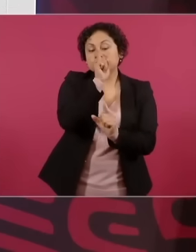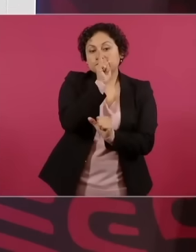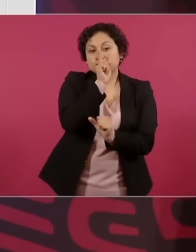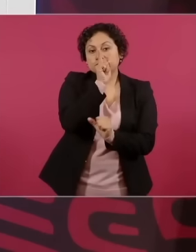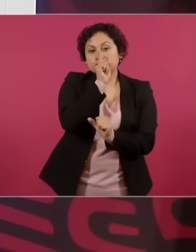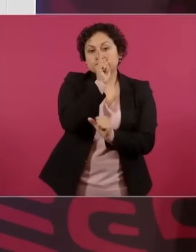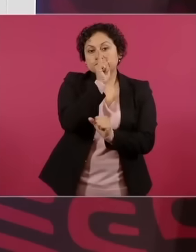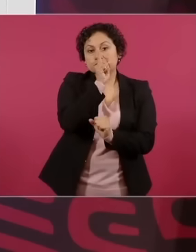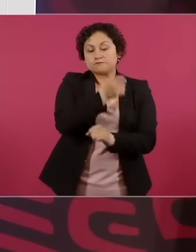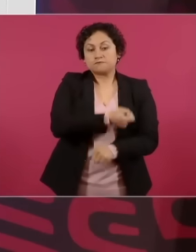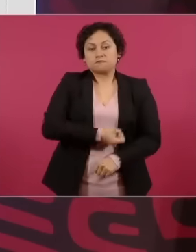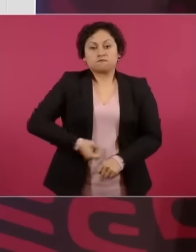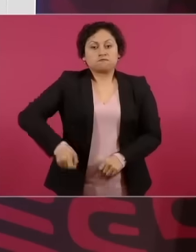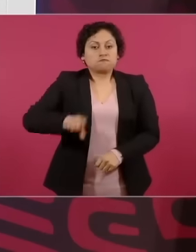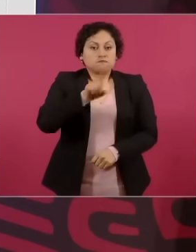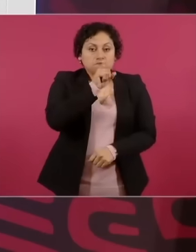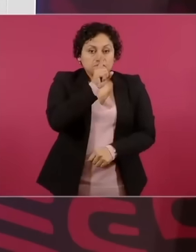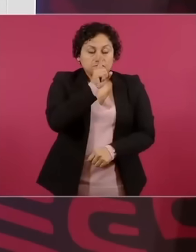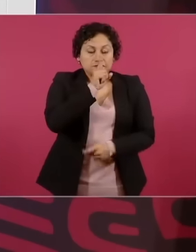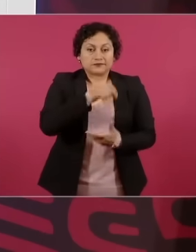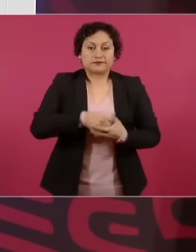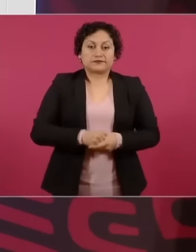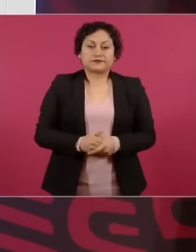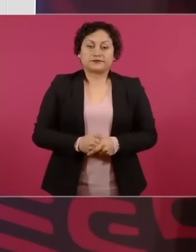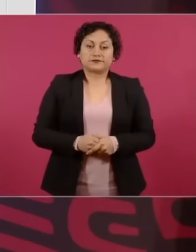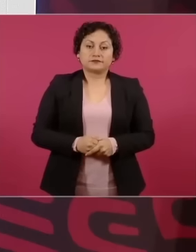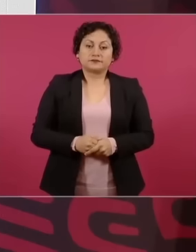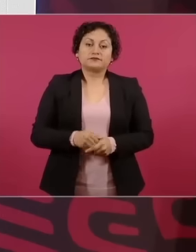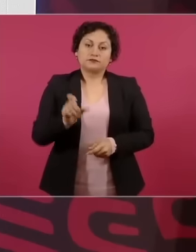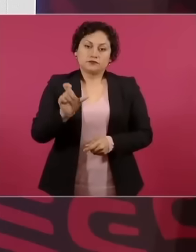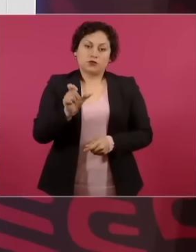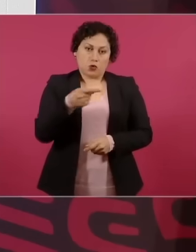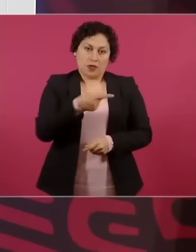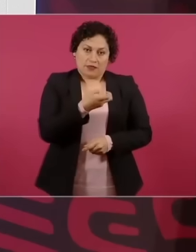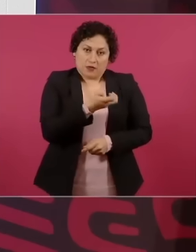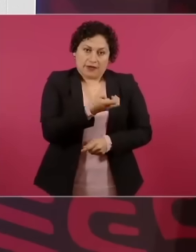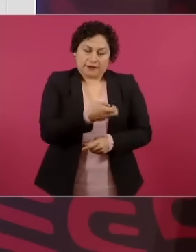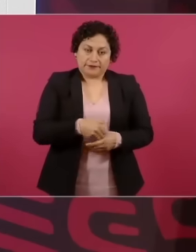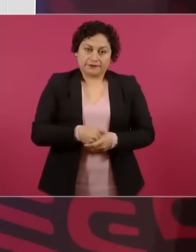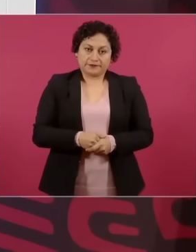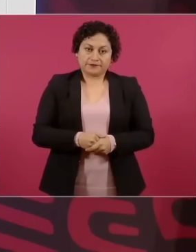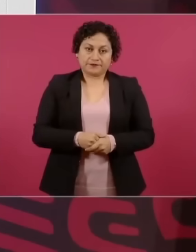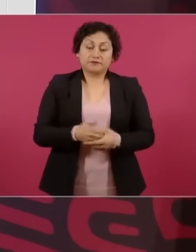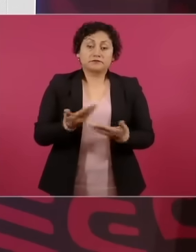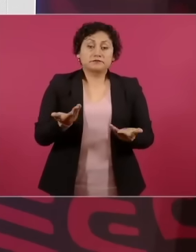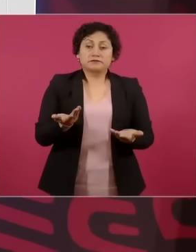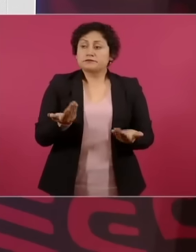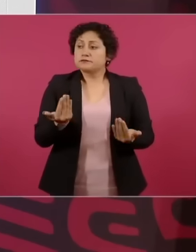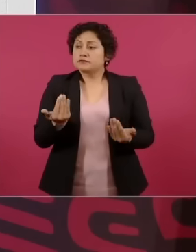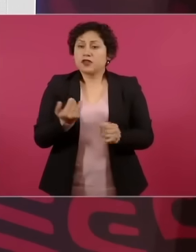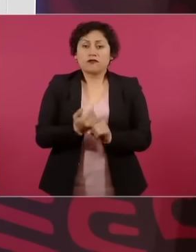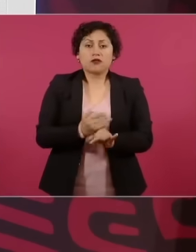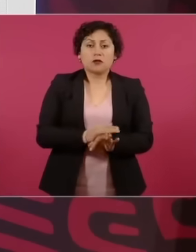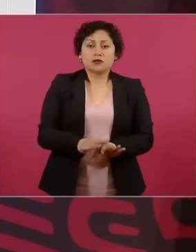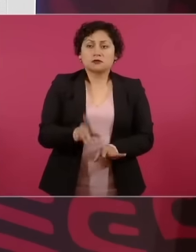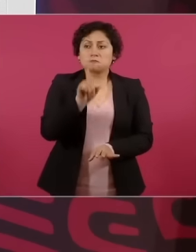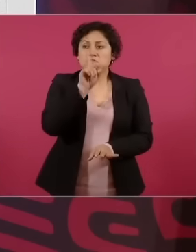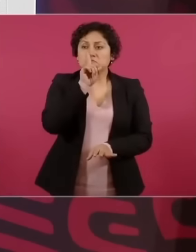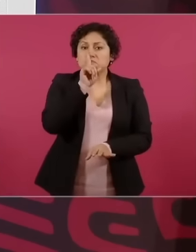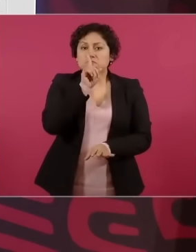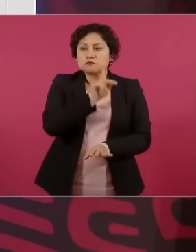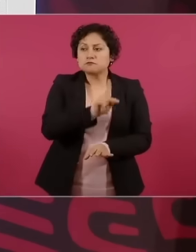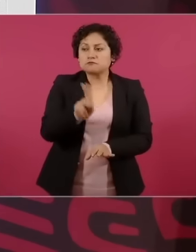un pacto de silencio. Cuando estaba esto, no había la información que hay